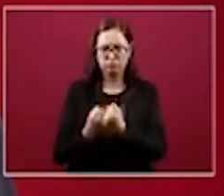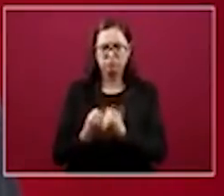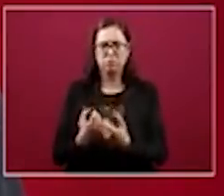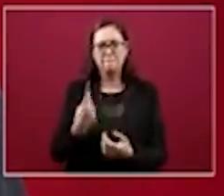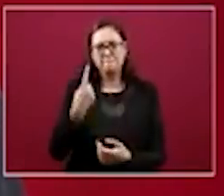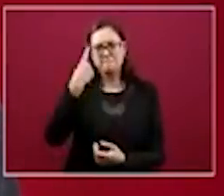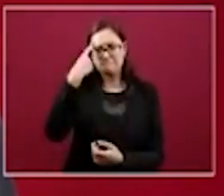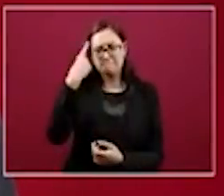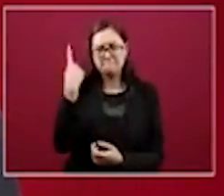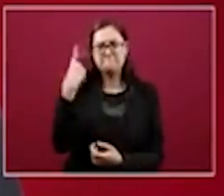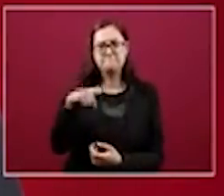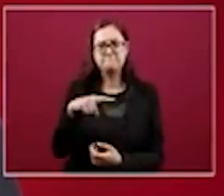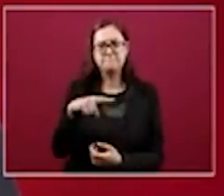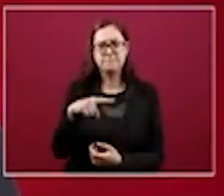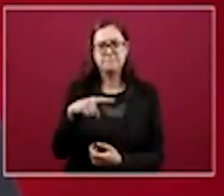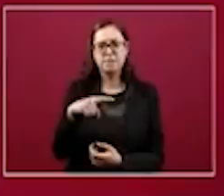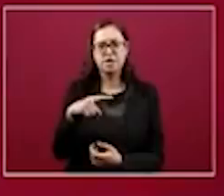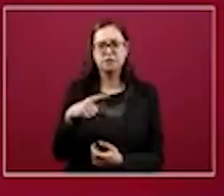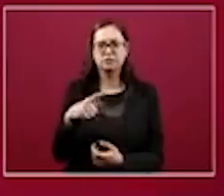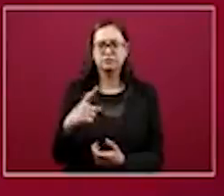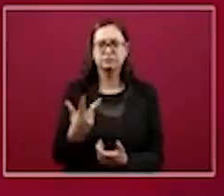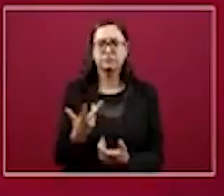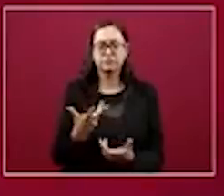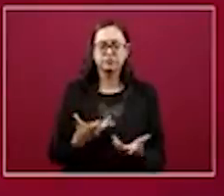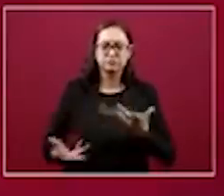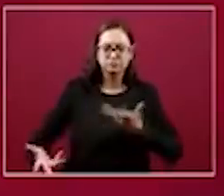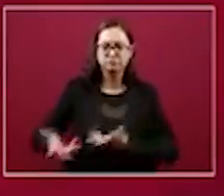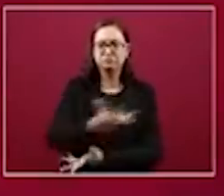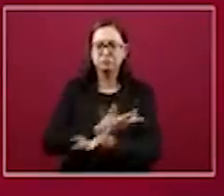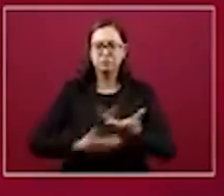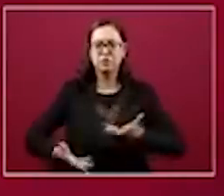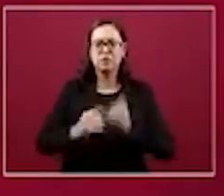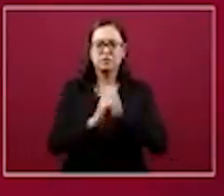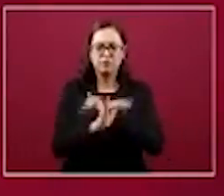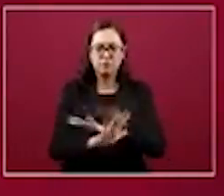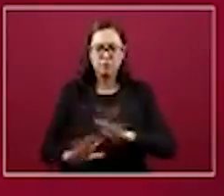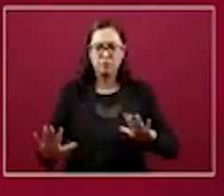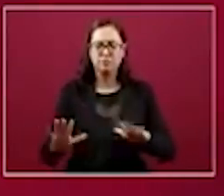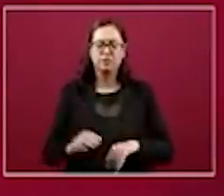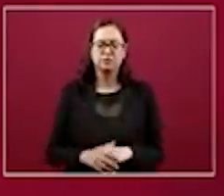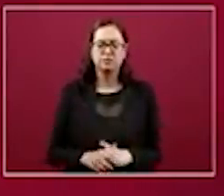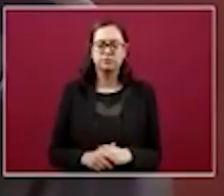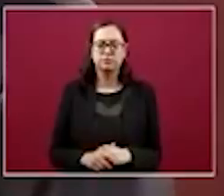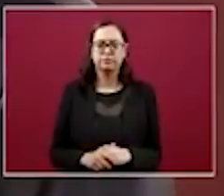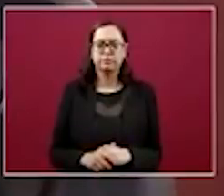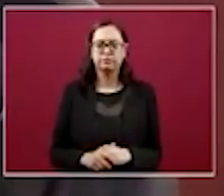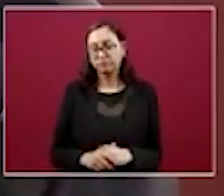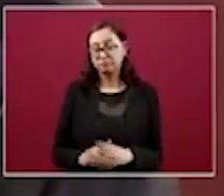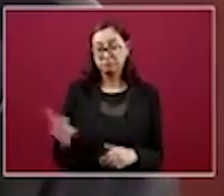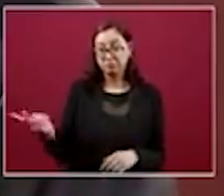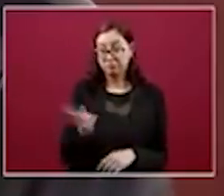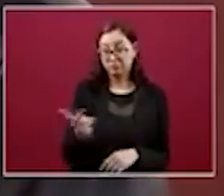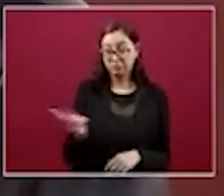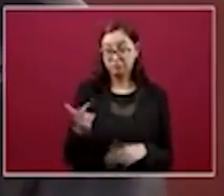Para que siga fluyendo la información. Entonces, en estos